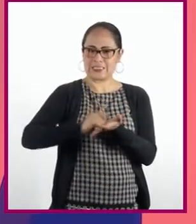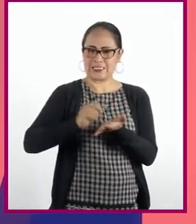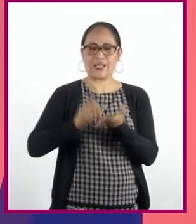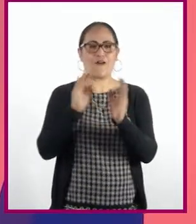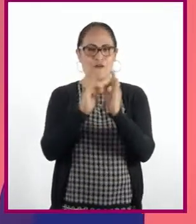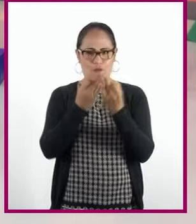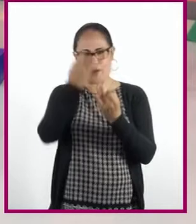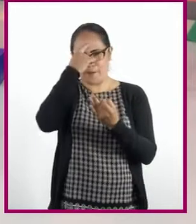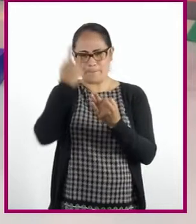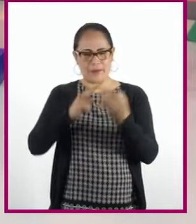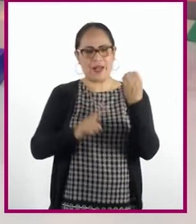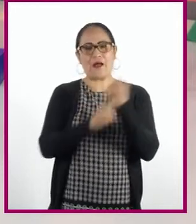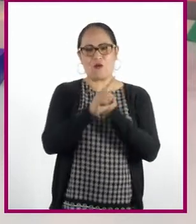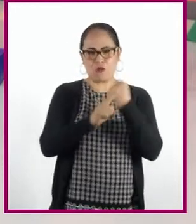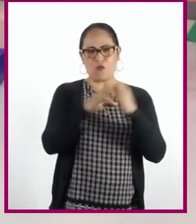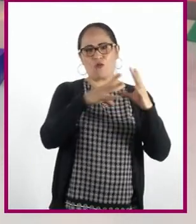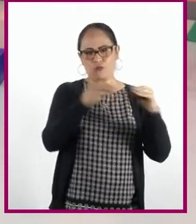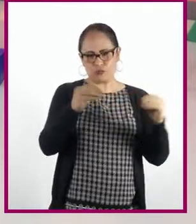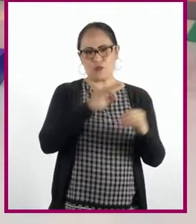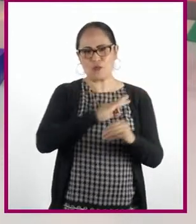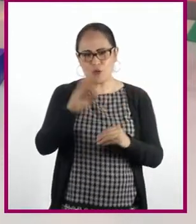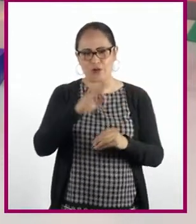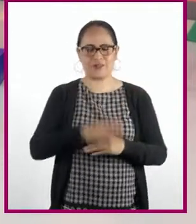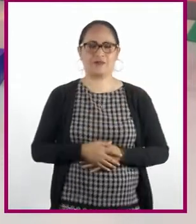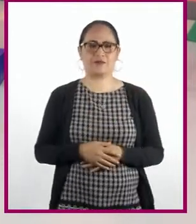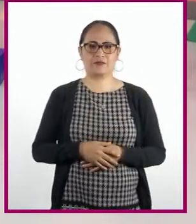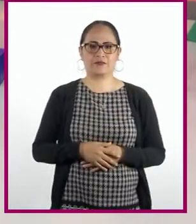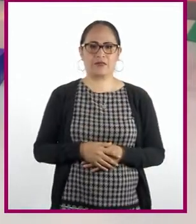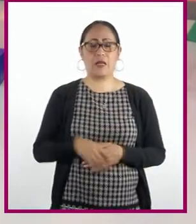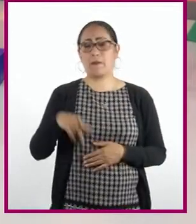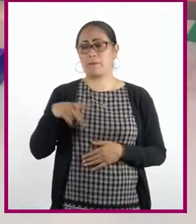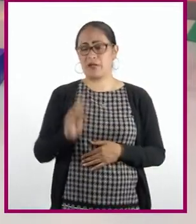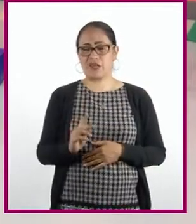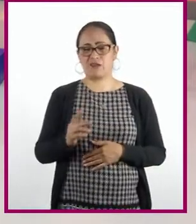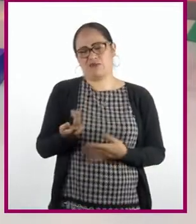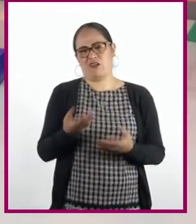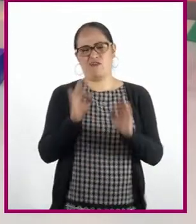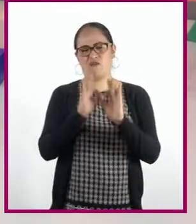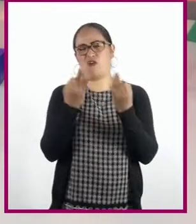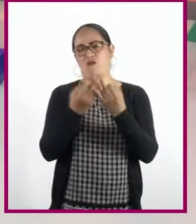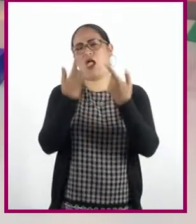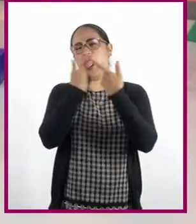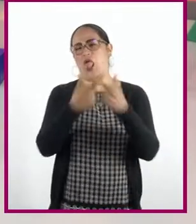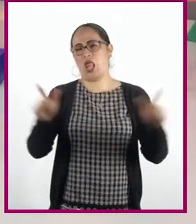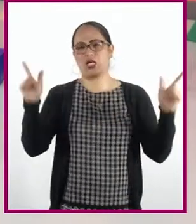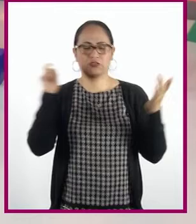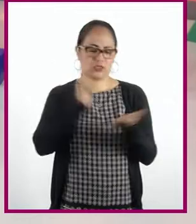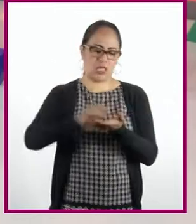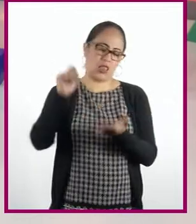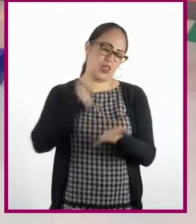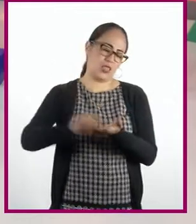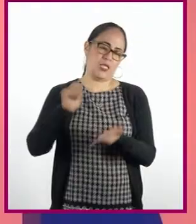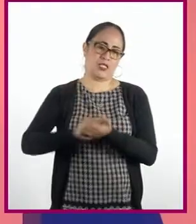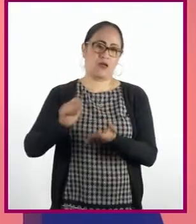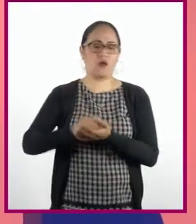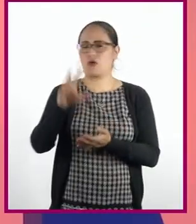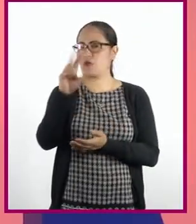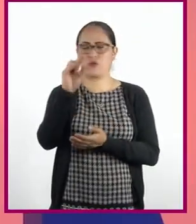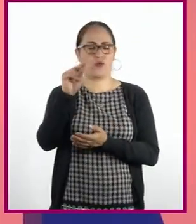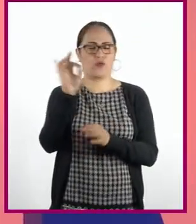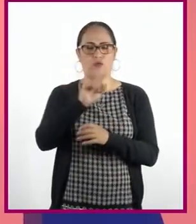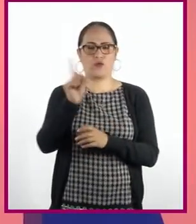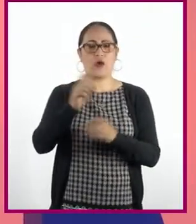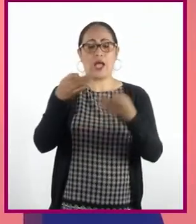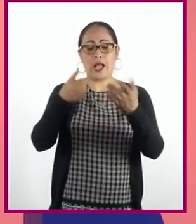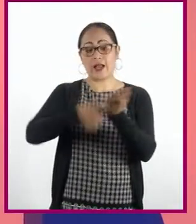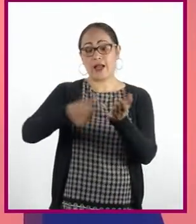buscar soluciones. Sí, pero no debe usarse cualquier lenguaje. El lenguaje escrito que se emplea en este tipo de cartas